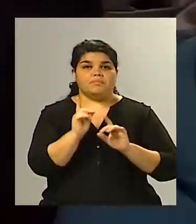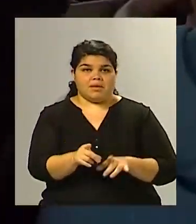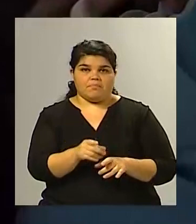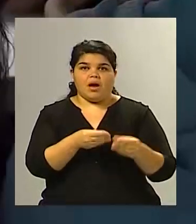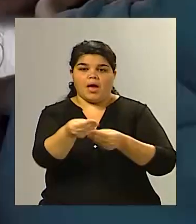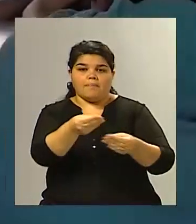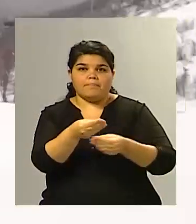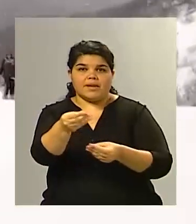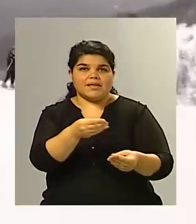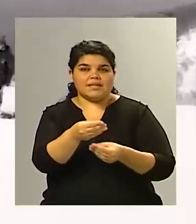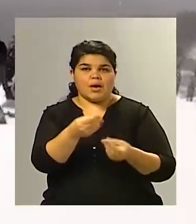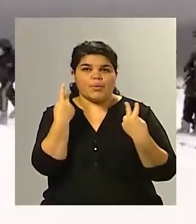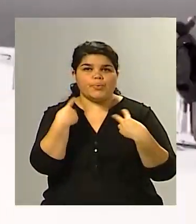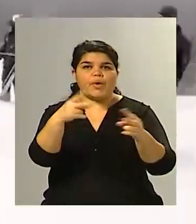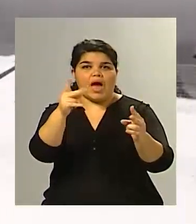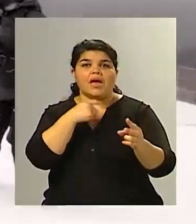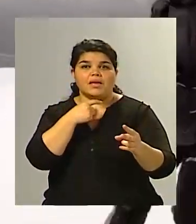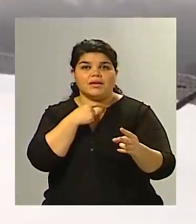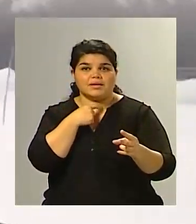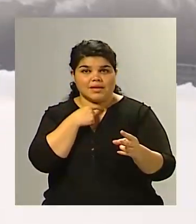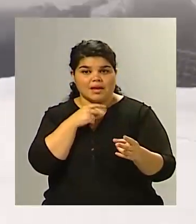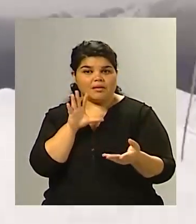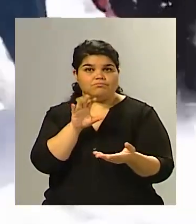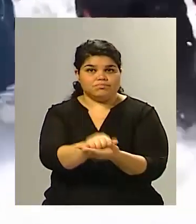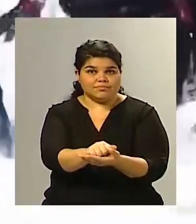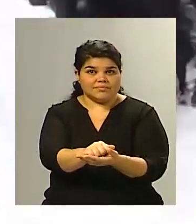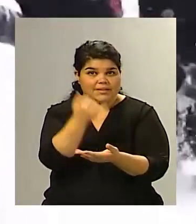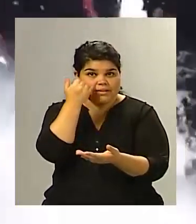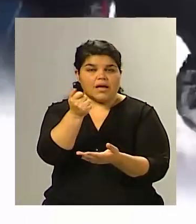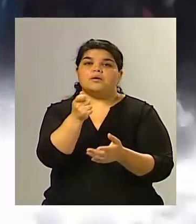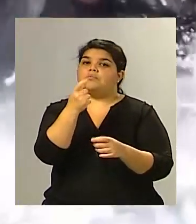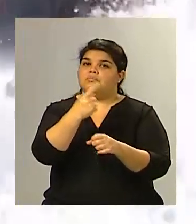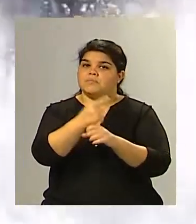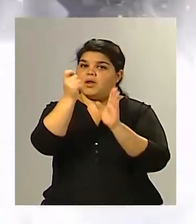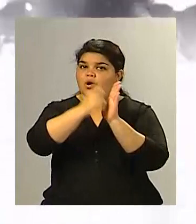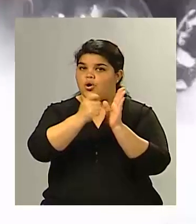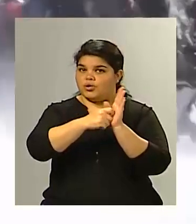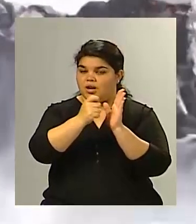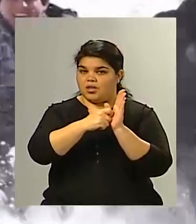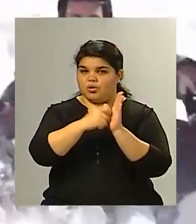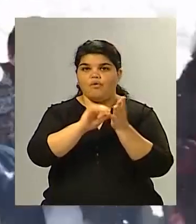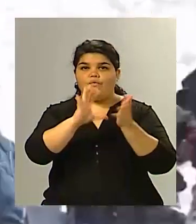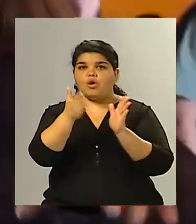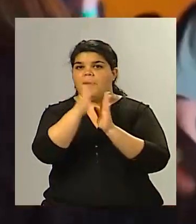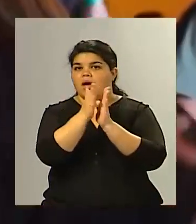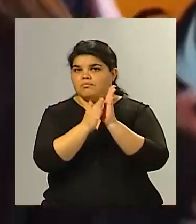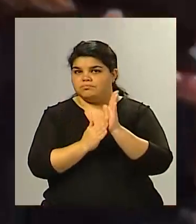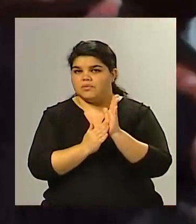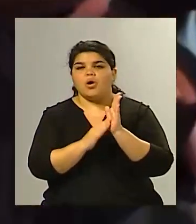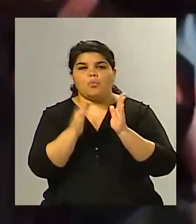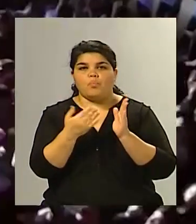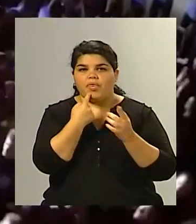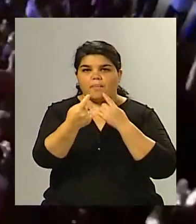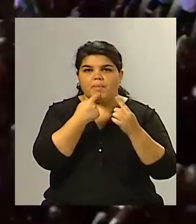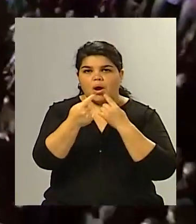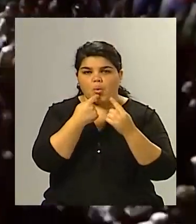se quiere viajar, con la que pretendemos que nuestros hijos viajen, se tiene que firmar un contrato. Obviamente hay modelos de contratos que ustedes pueden